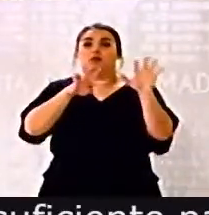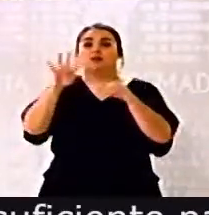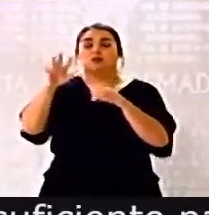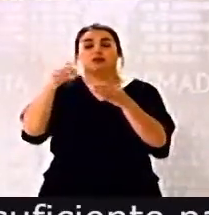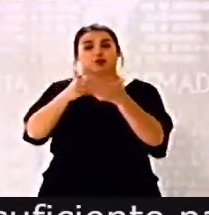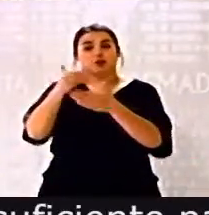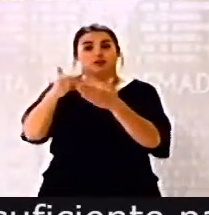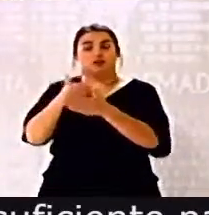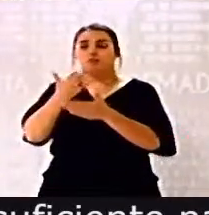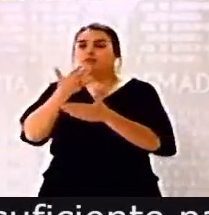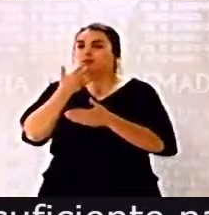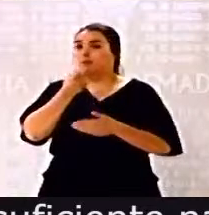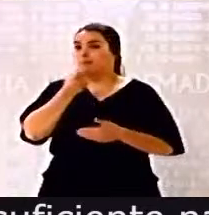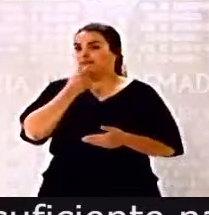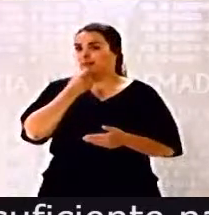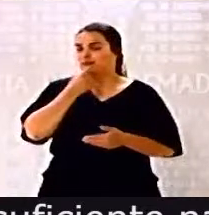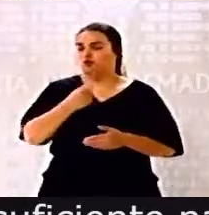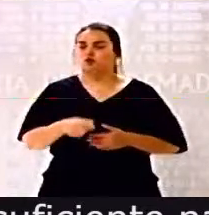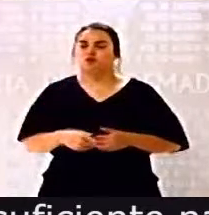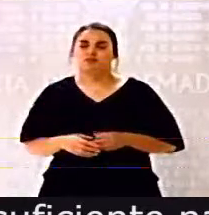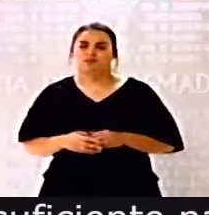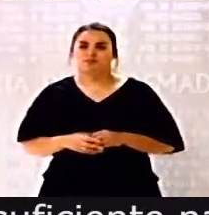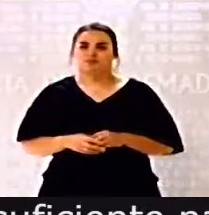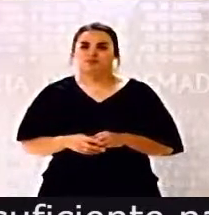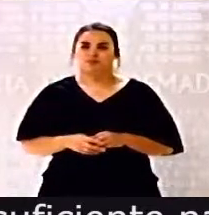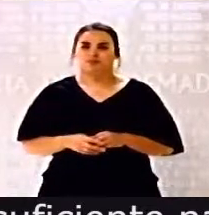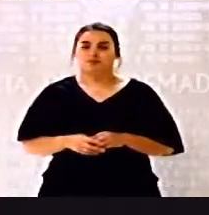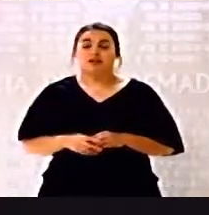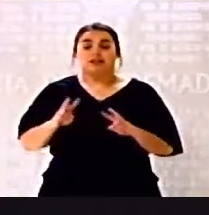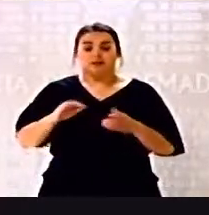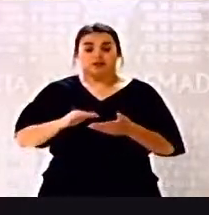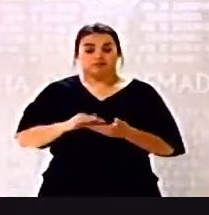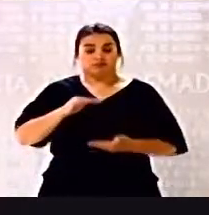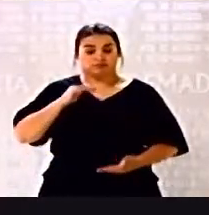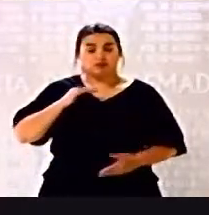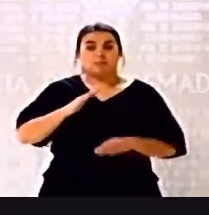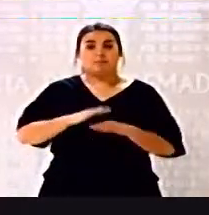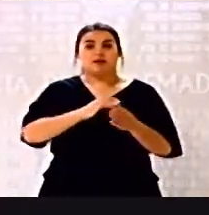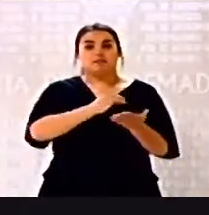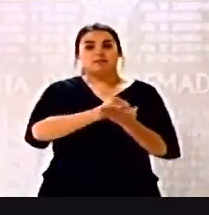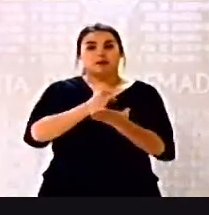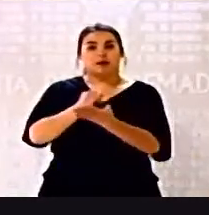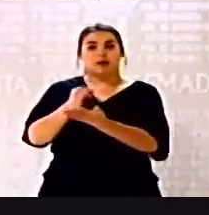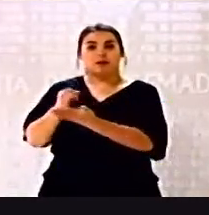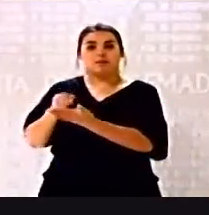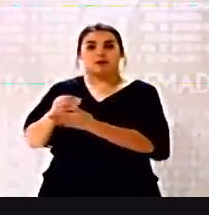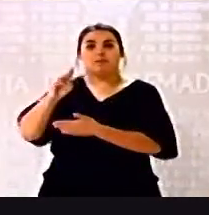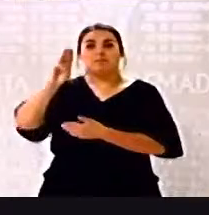el caso de los medicamentos. Y en cuanto a nuestra capacidad de hacer PCRs,